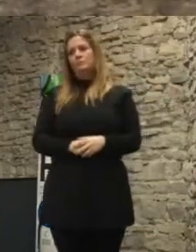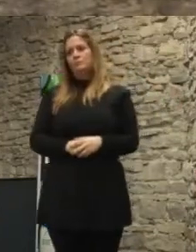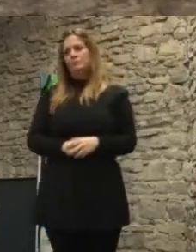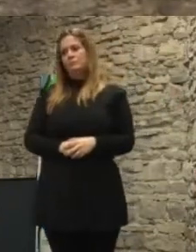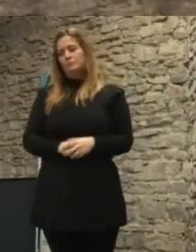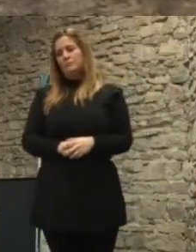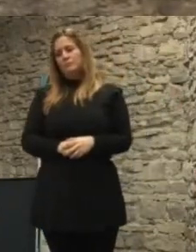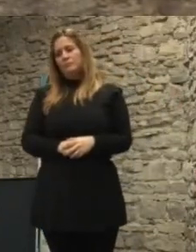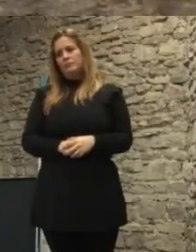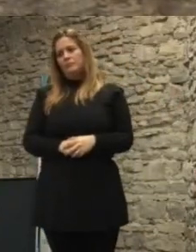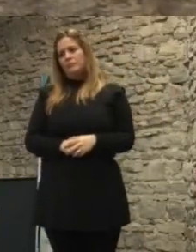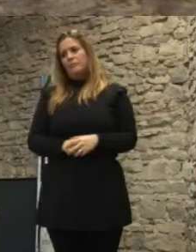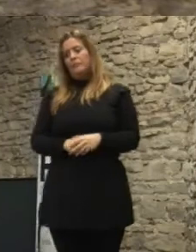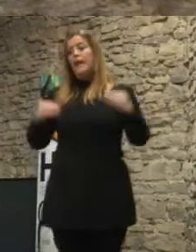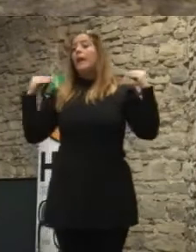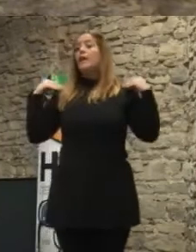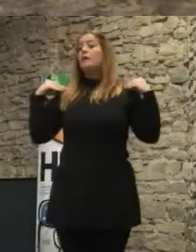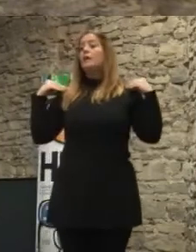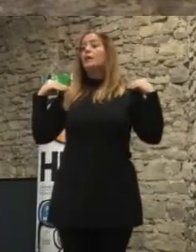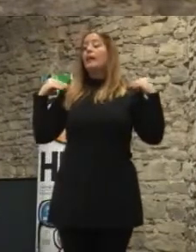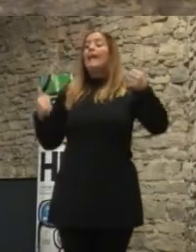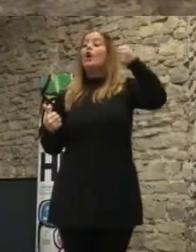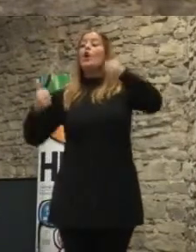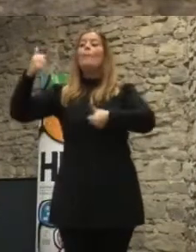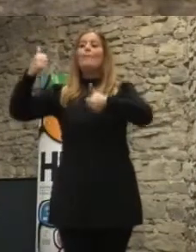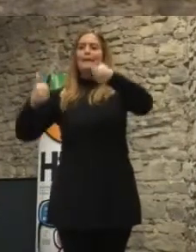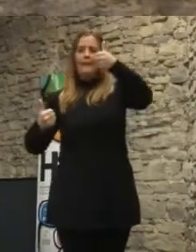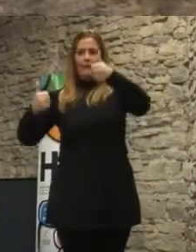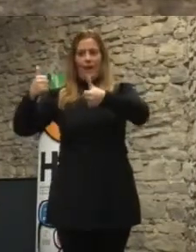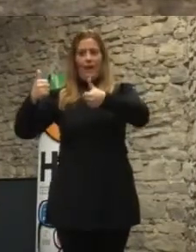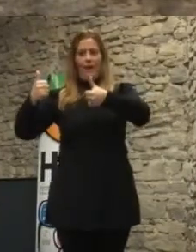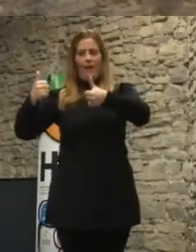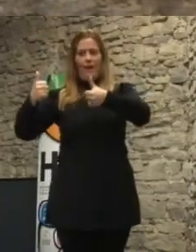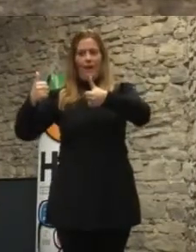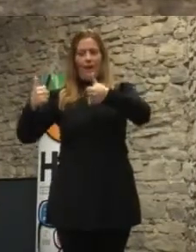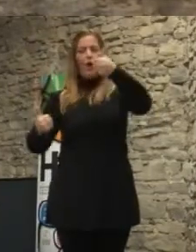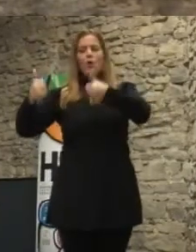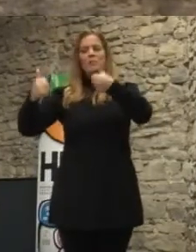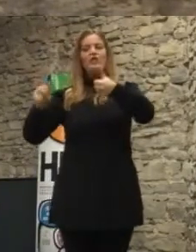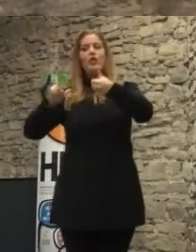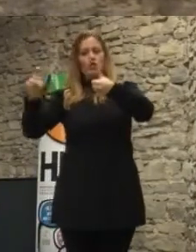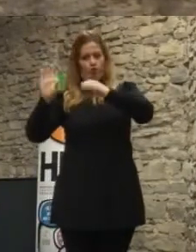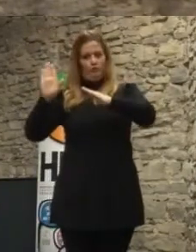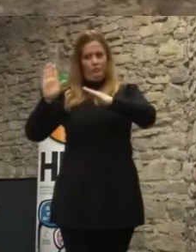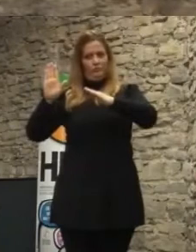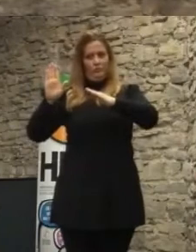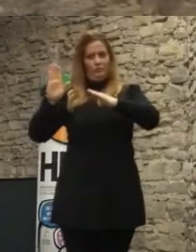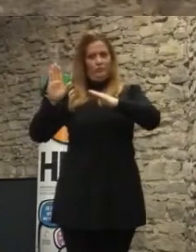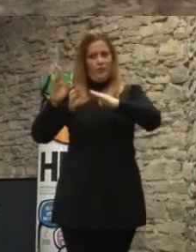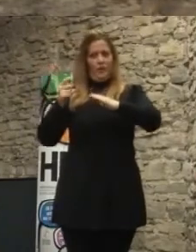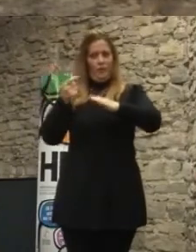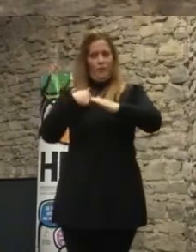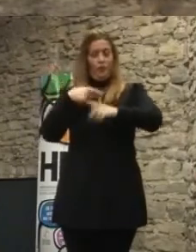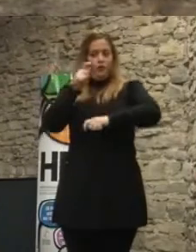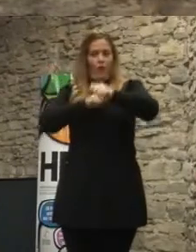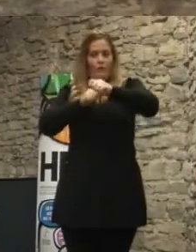en competencia con otros, ¿eh? Y con otras, ¿eh? No es fácil abrirse un espacio porque hay mucha